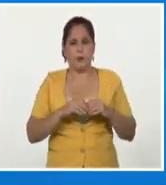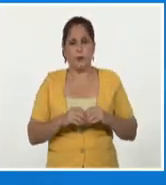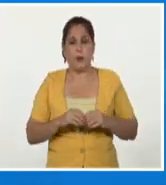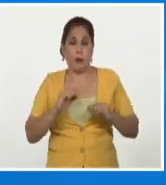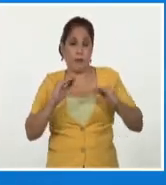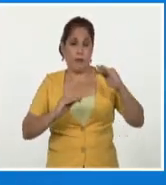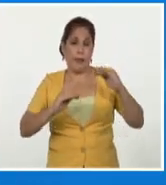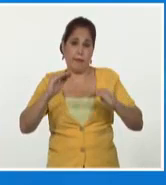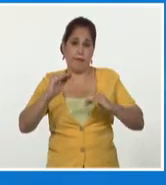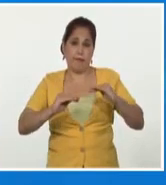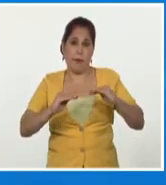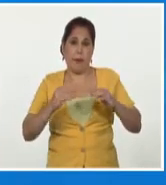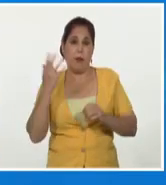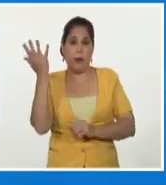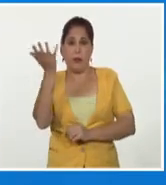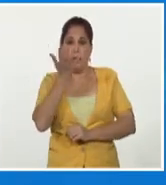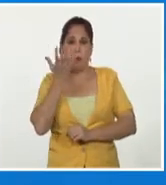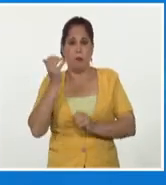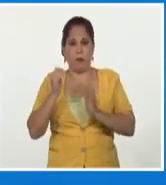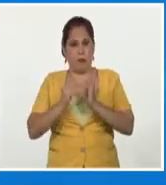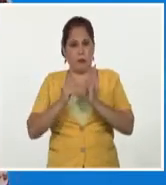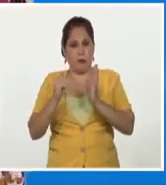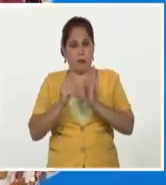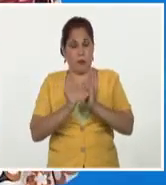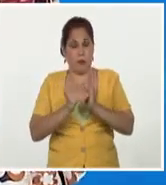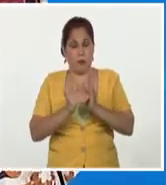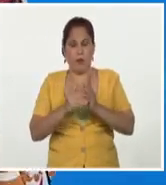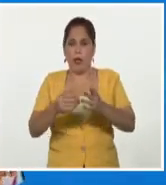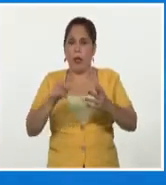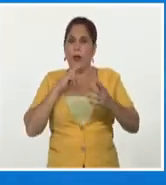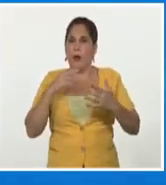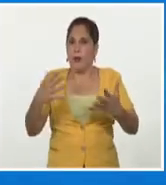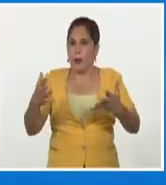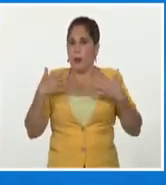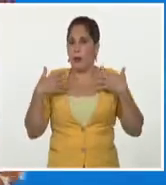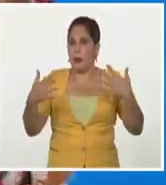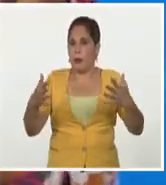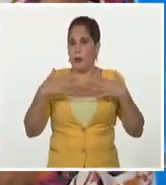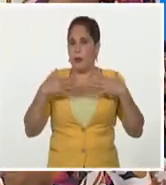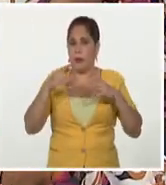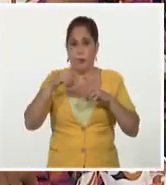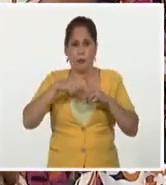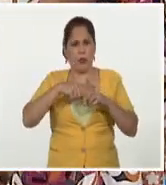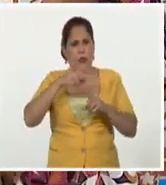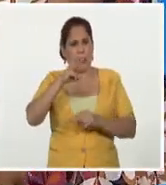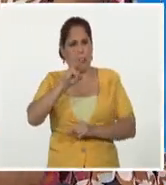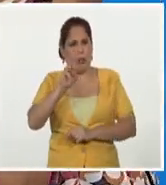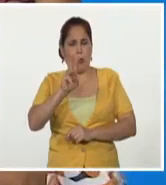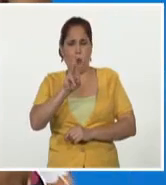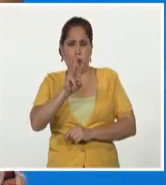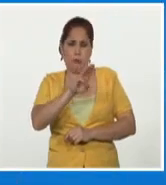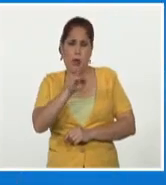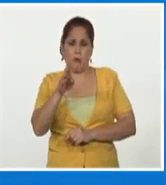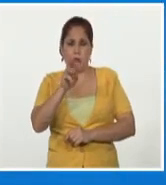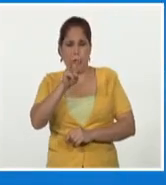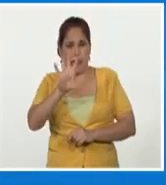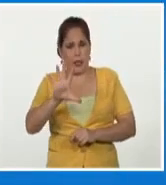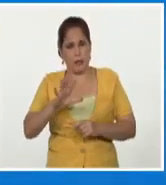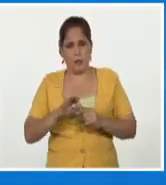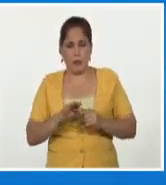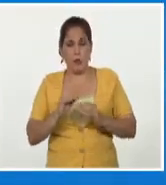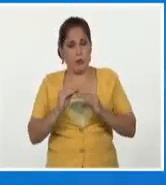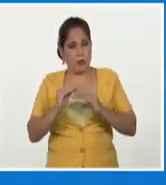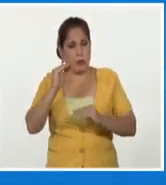inestabilidad que se genere durante la tarde el día será caluroso duras máximas de 32 y 35 grados celsius superiores